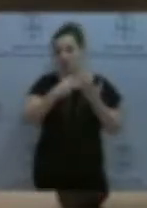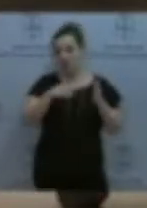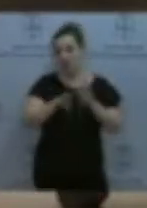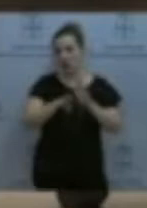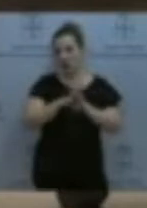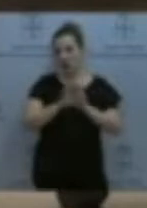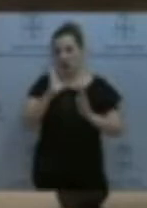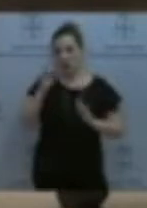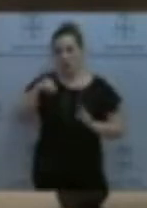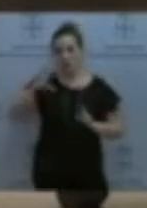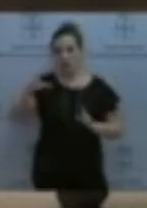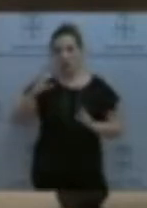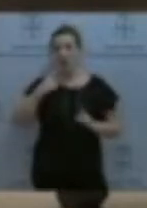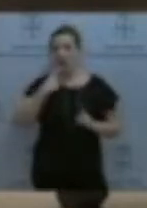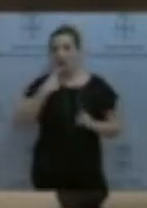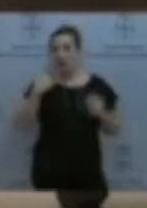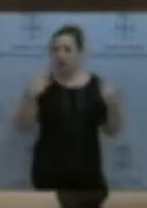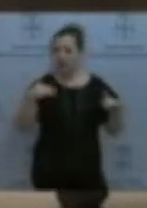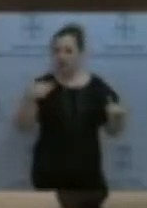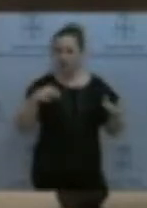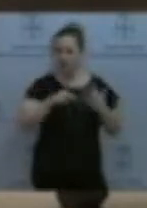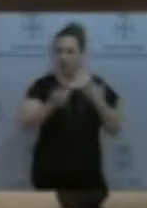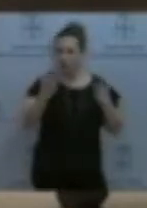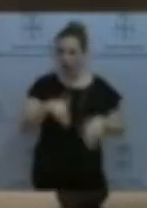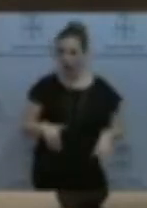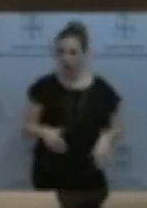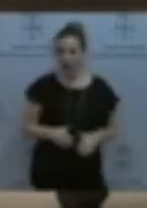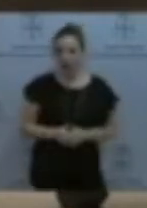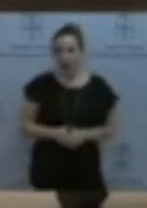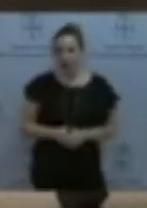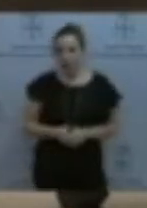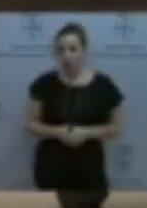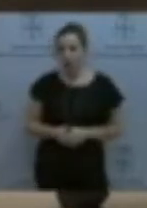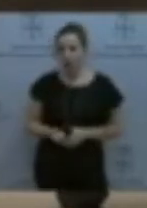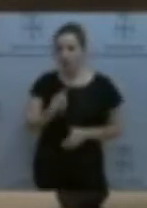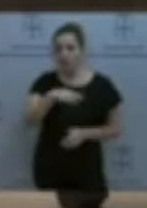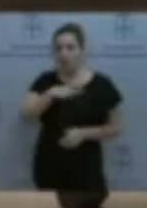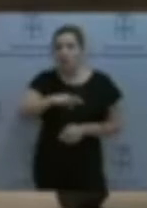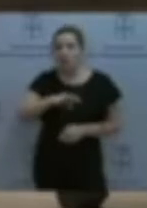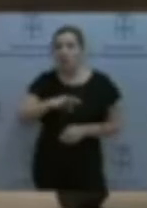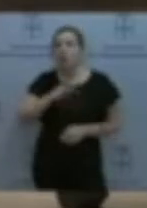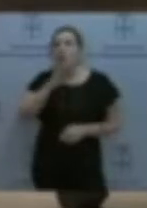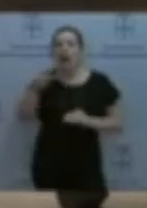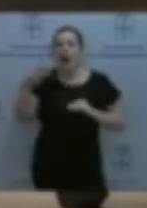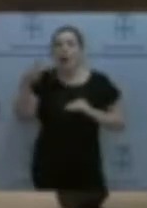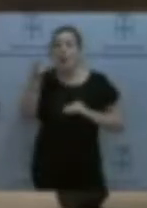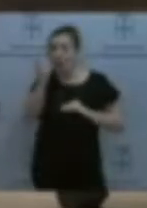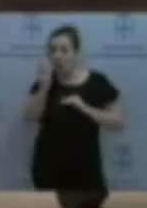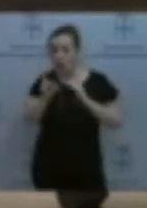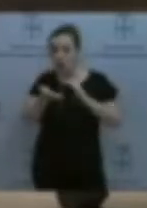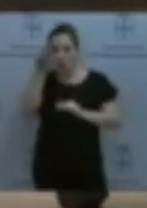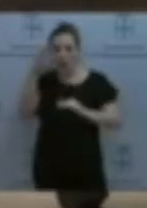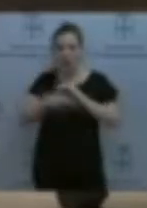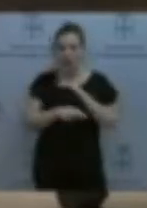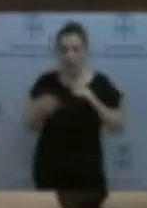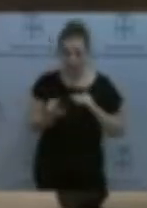en el cielo. ¿Qué podemos hacer para evitar esas subidas de precios? Más allá de las cuestiones estratégicas, más allá de la apuesta por el